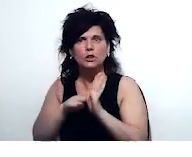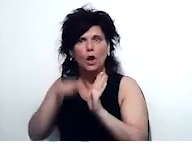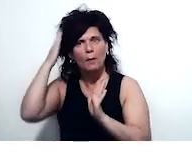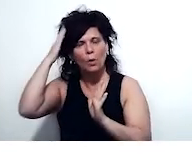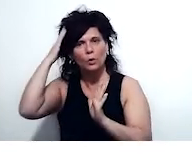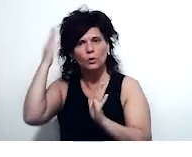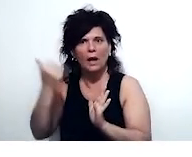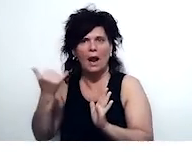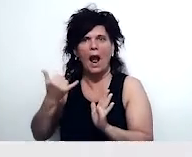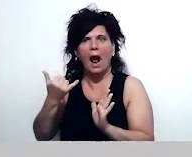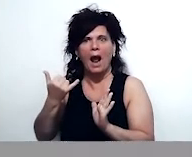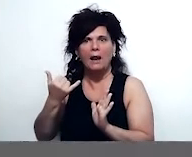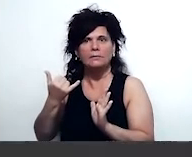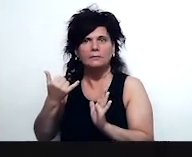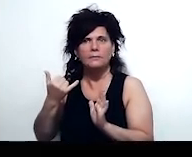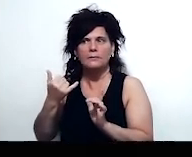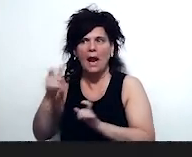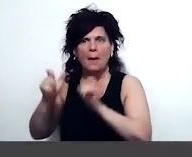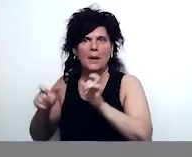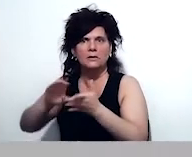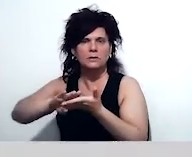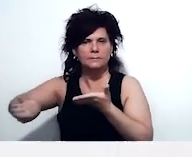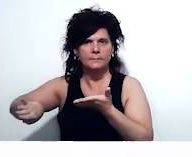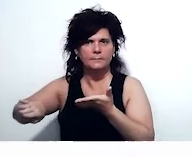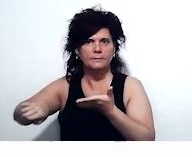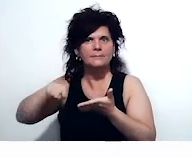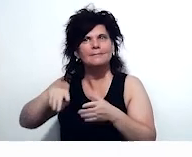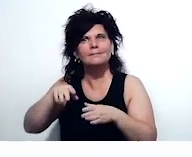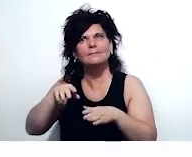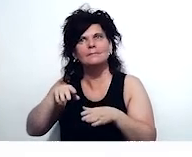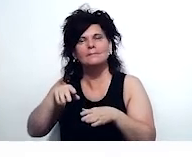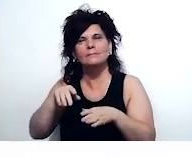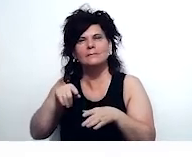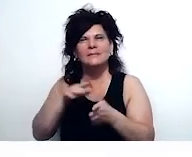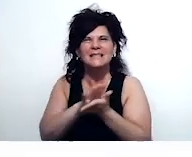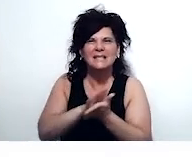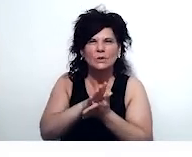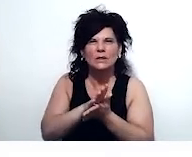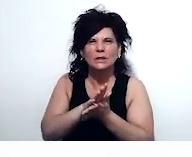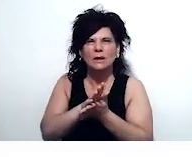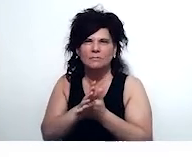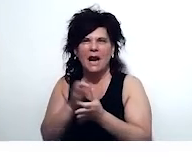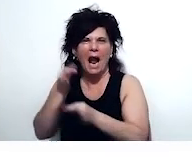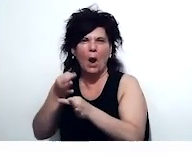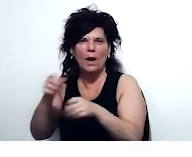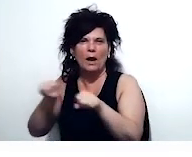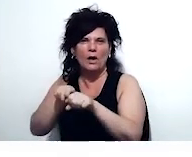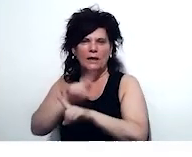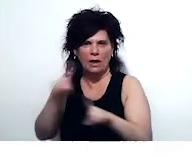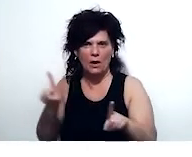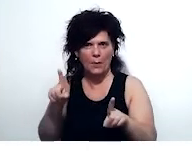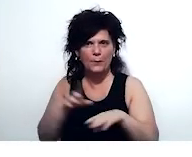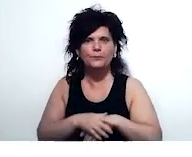a miembros de la comunidad. Entonces, estas son razones por las que una escuela puede no estar conectada. Resumiendo algunos